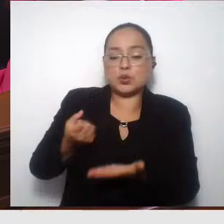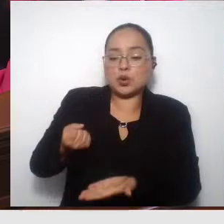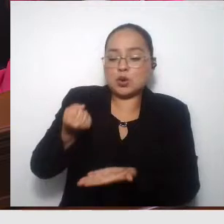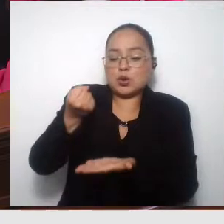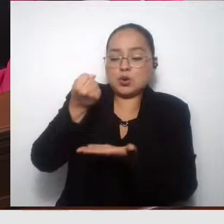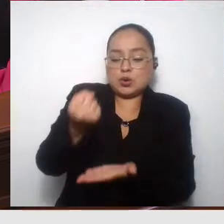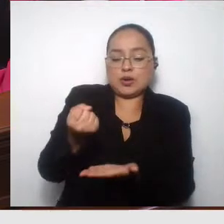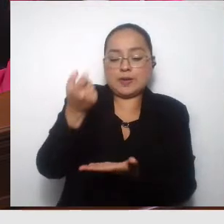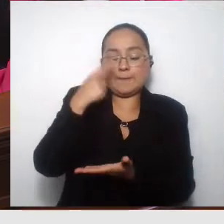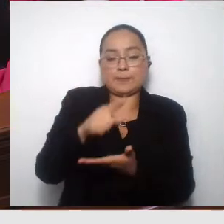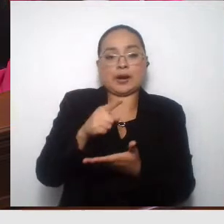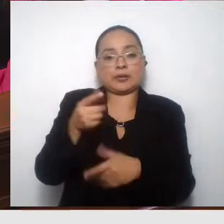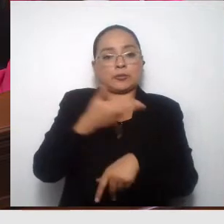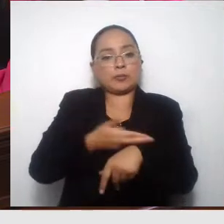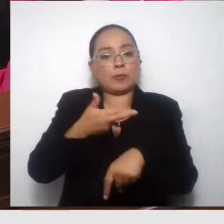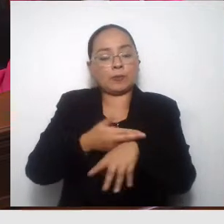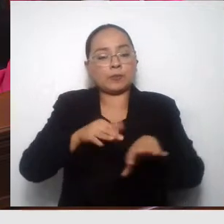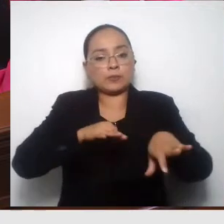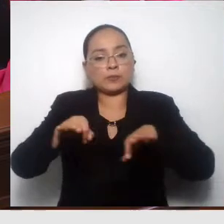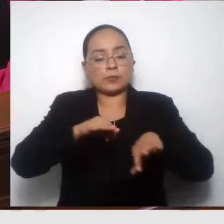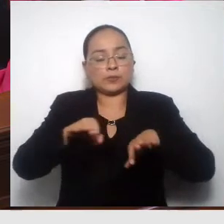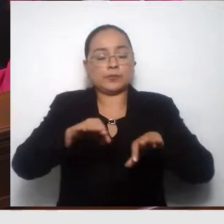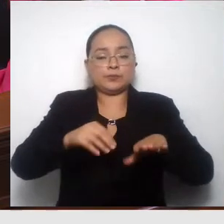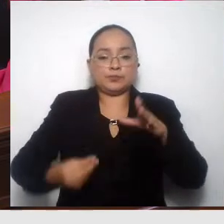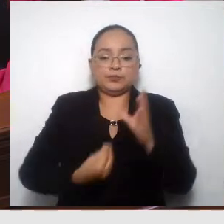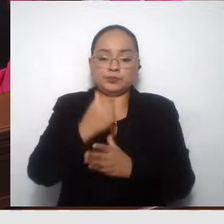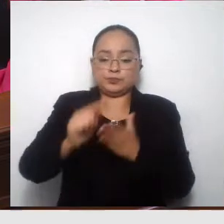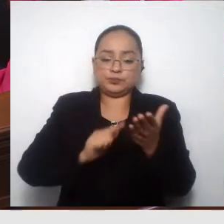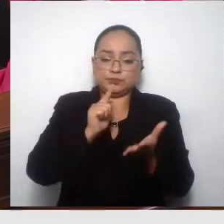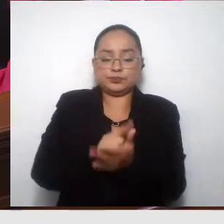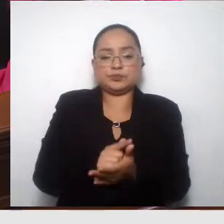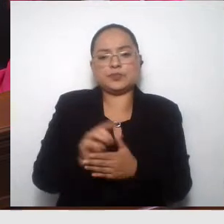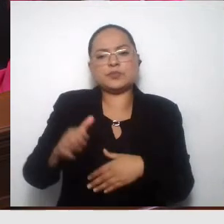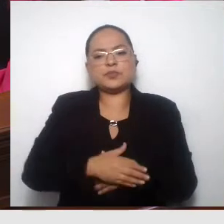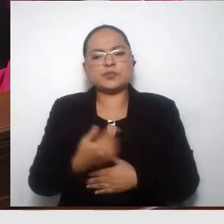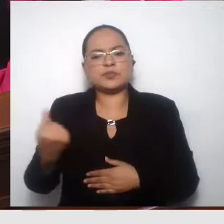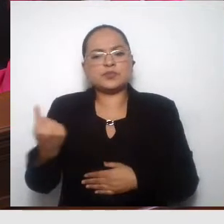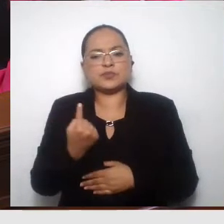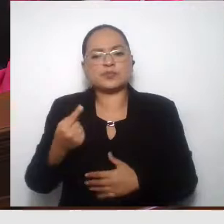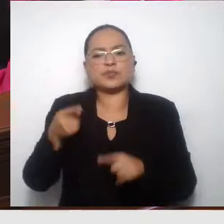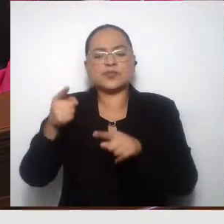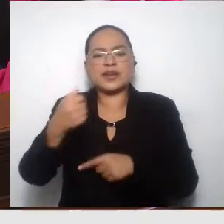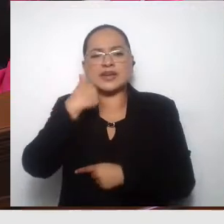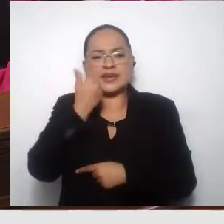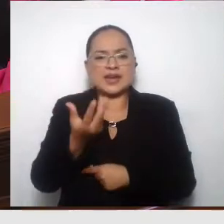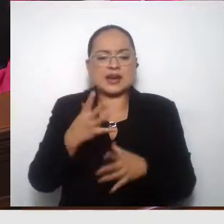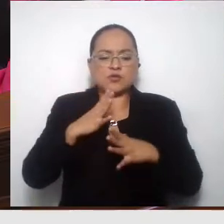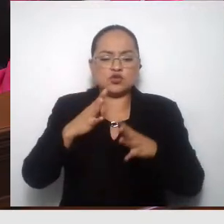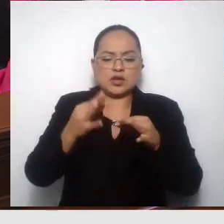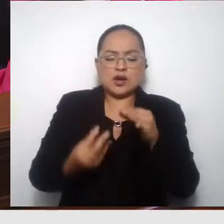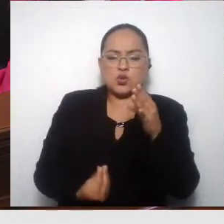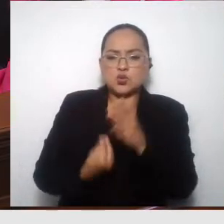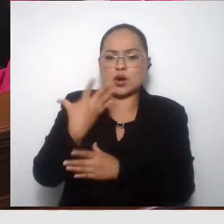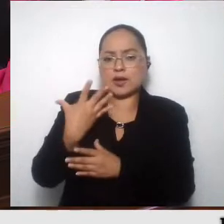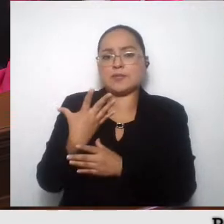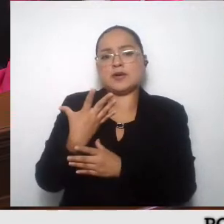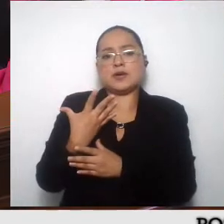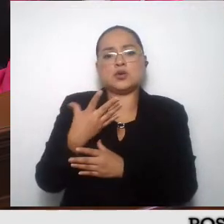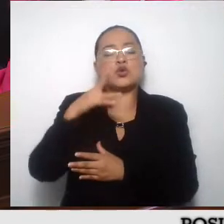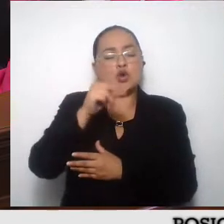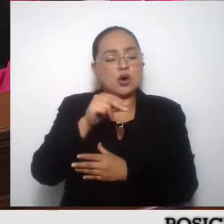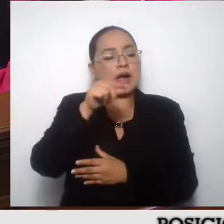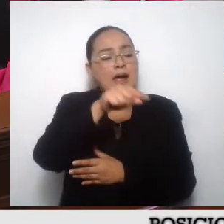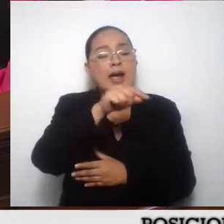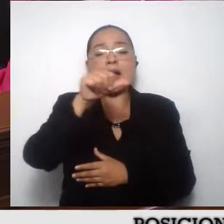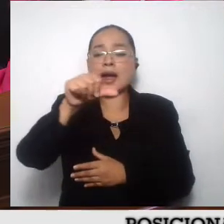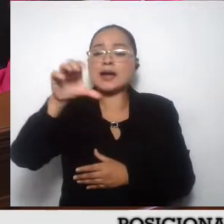la operación, en el entendido de que se trata de crear no un aparato más, sino asociaciones civiles que